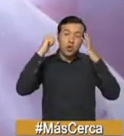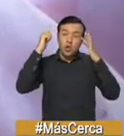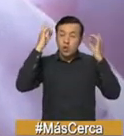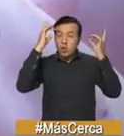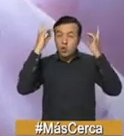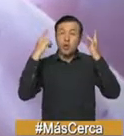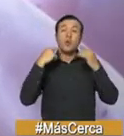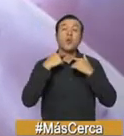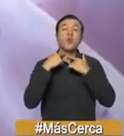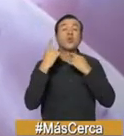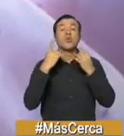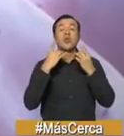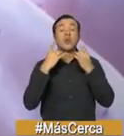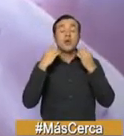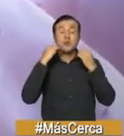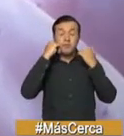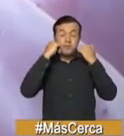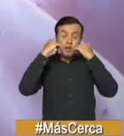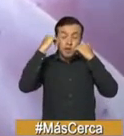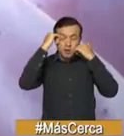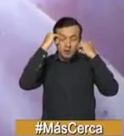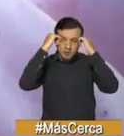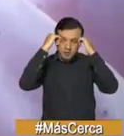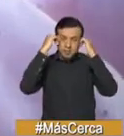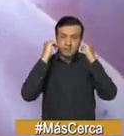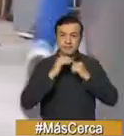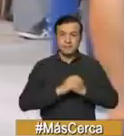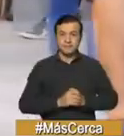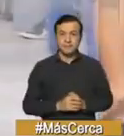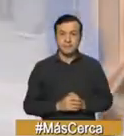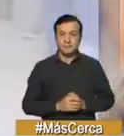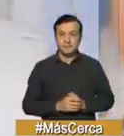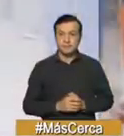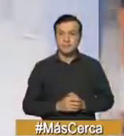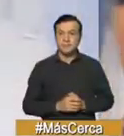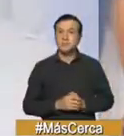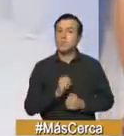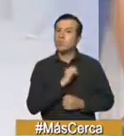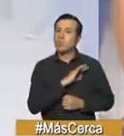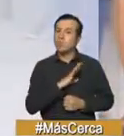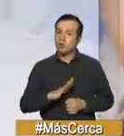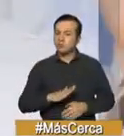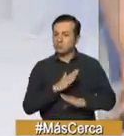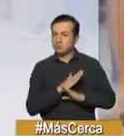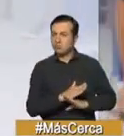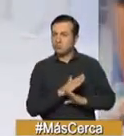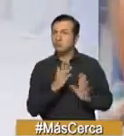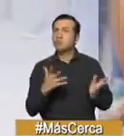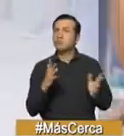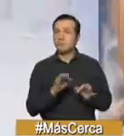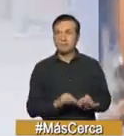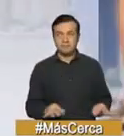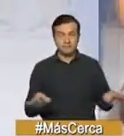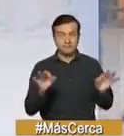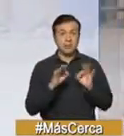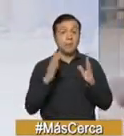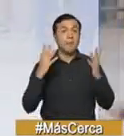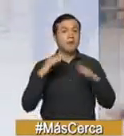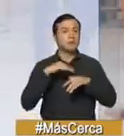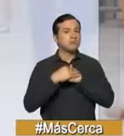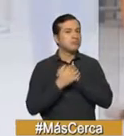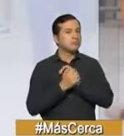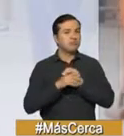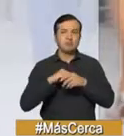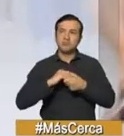dolor de garganta y fiebre pero como prevenirla lo importante es lavarse las manos